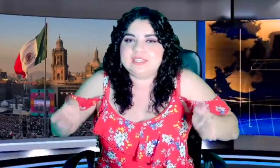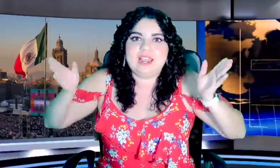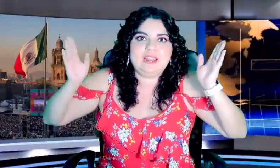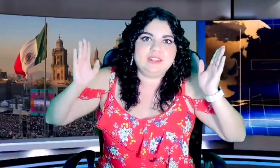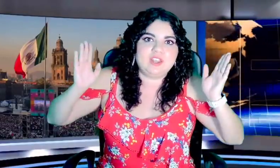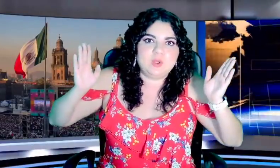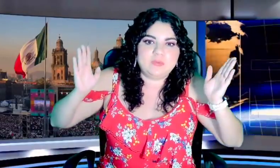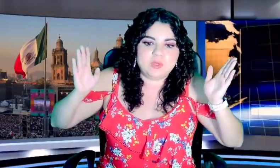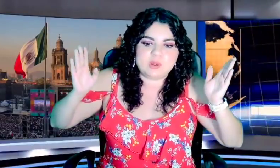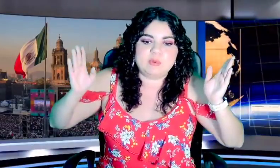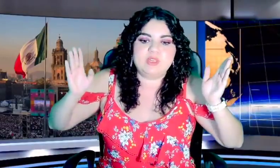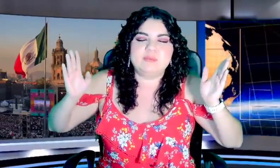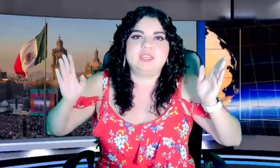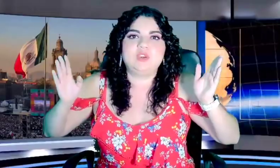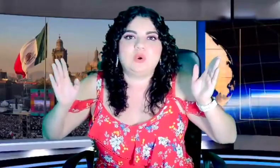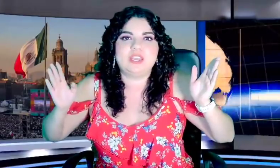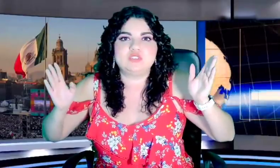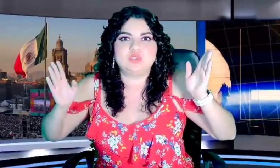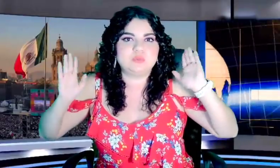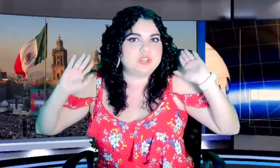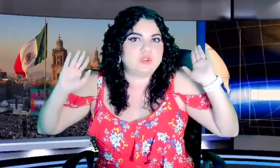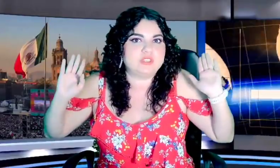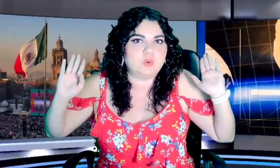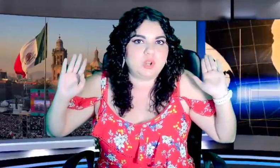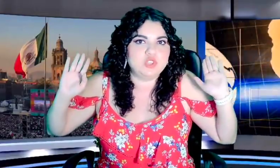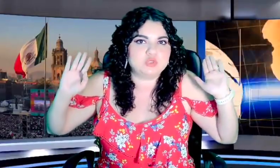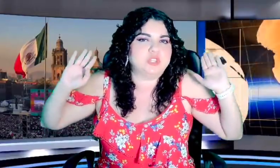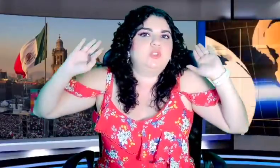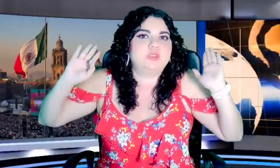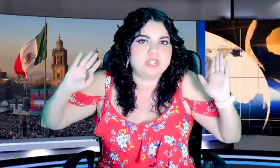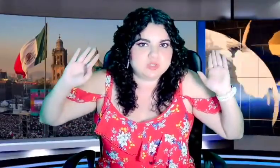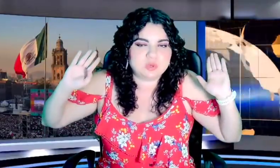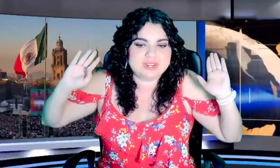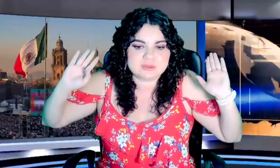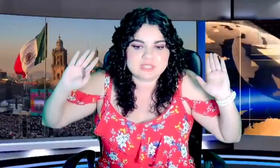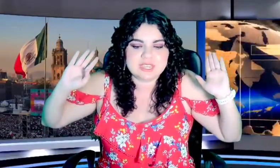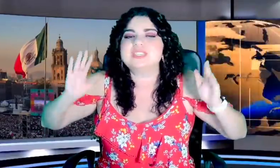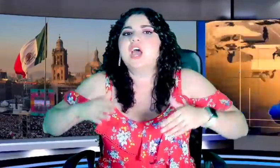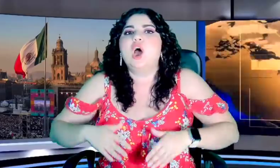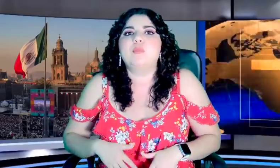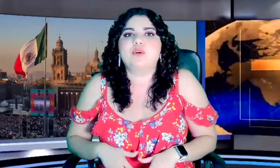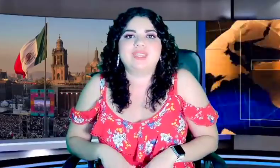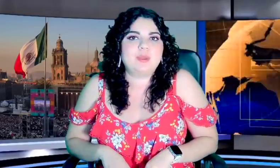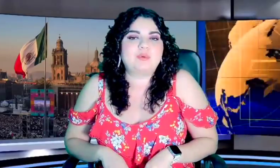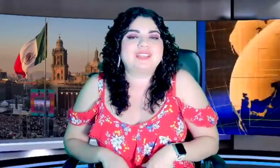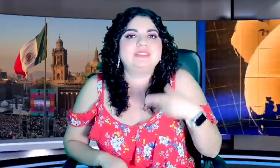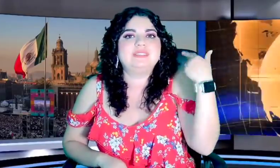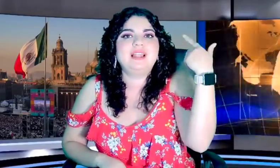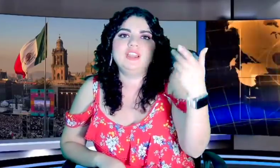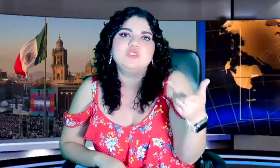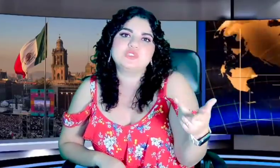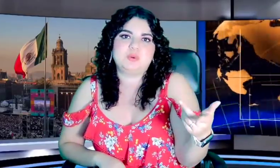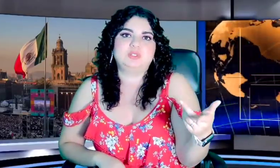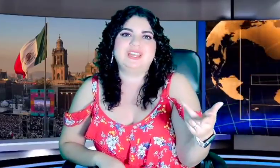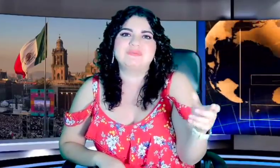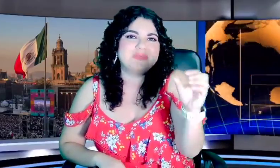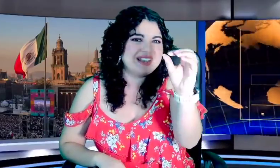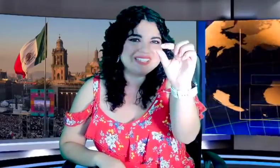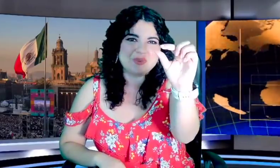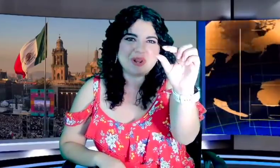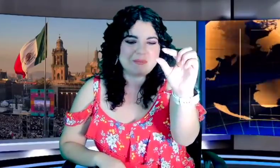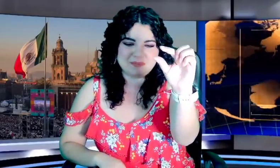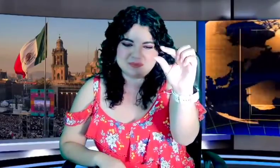y tirar el dinero de todo el pueblo de México en esto, según ellos, teniendo así las urnas vacías. ¿Por qué? Porque si salen ellos a votar,